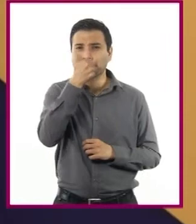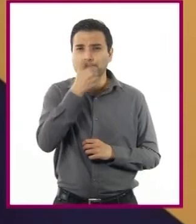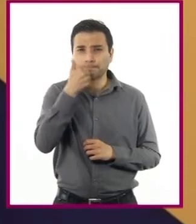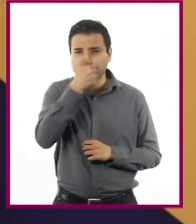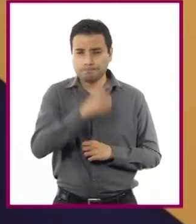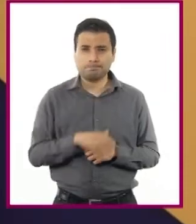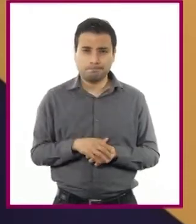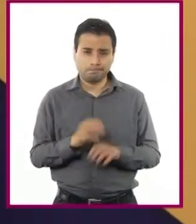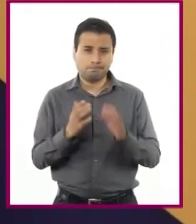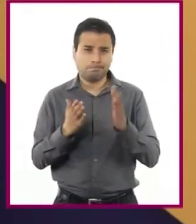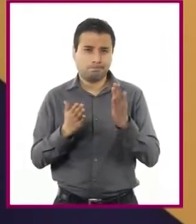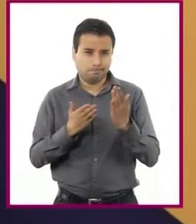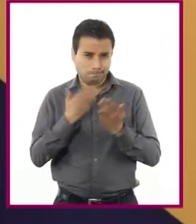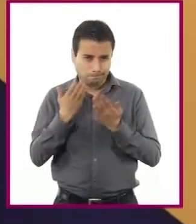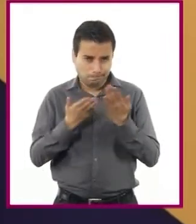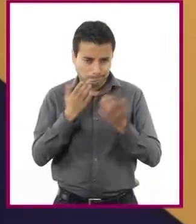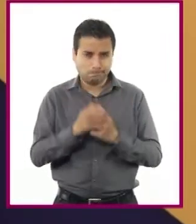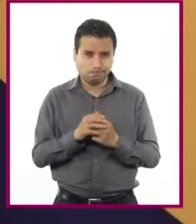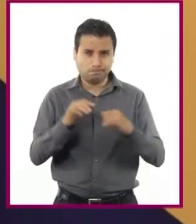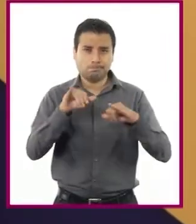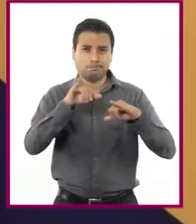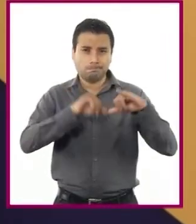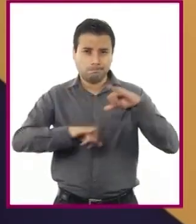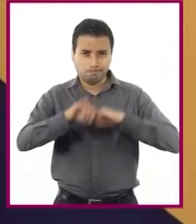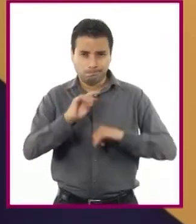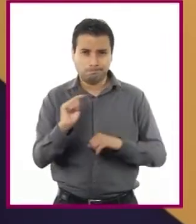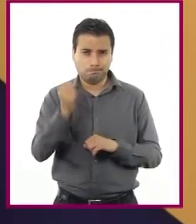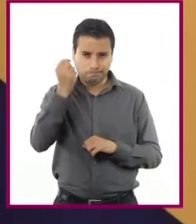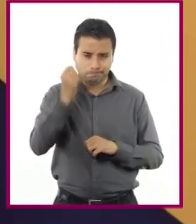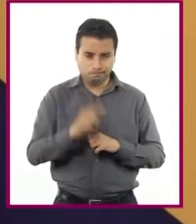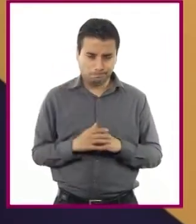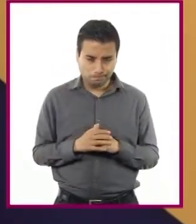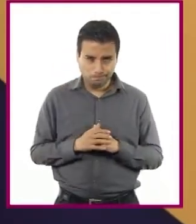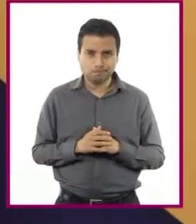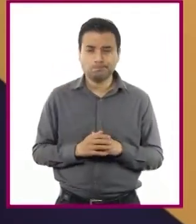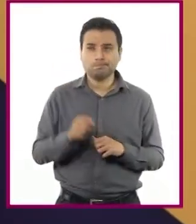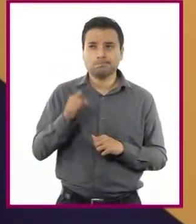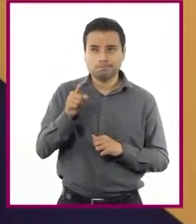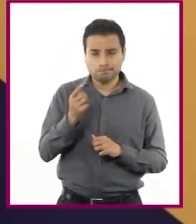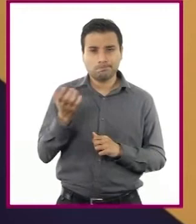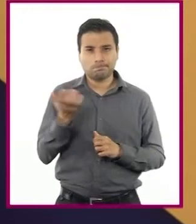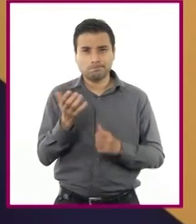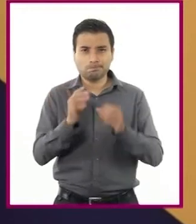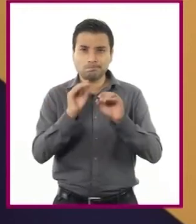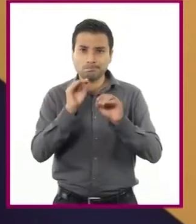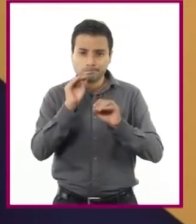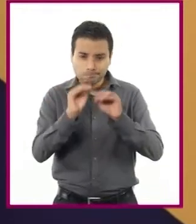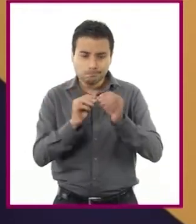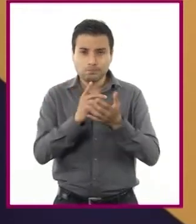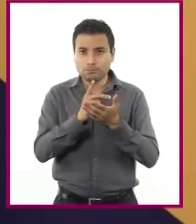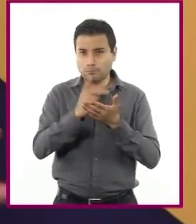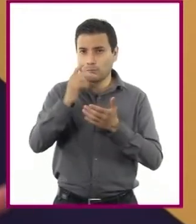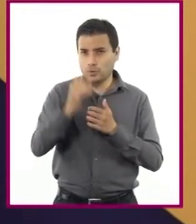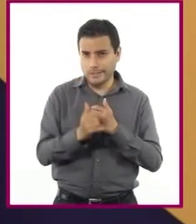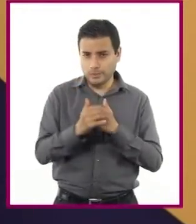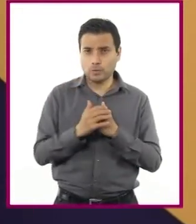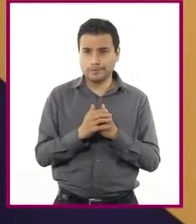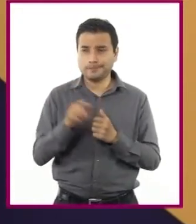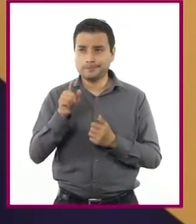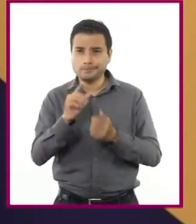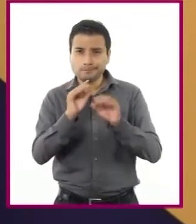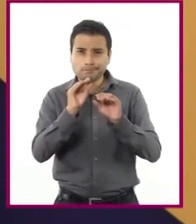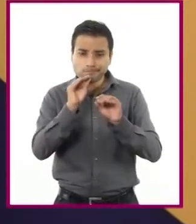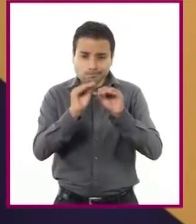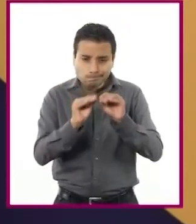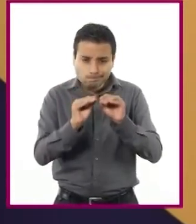que estudiaban en el Laboratorio Tecnológico de Diseño Industrial elaboraron un proyecto que requería el diseño de un envase